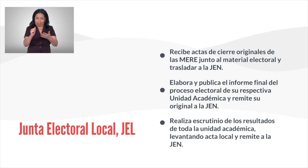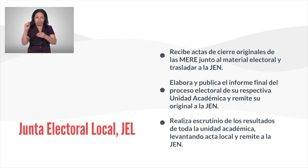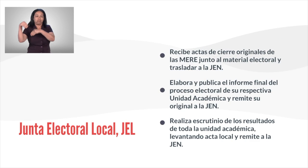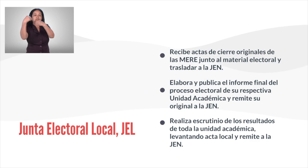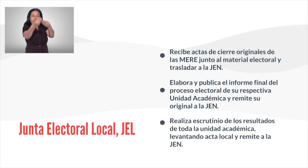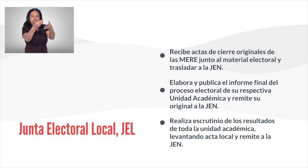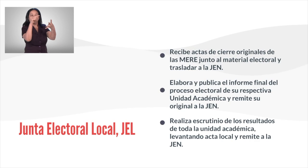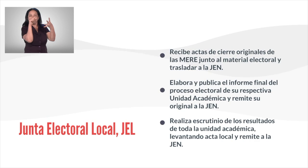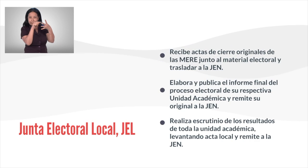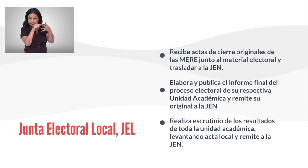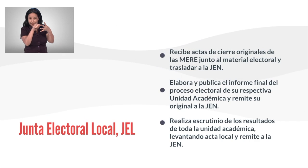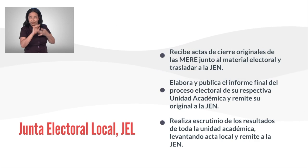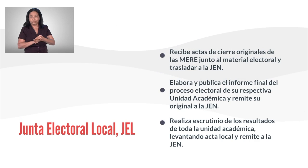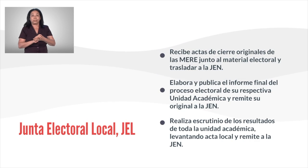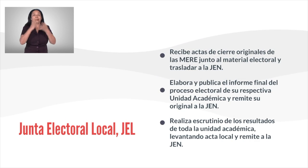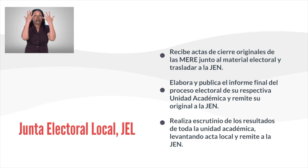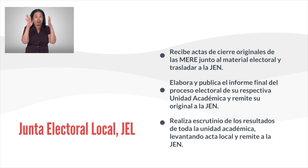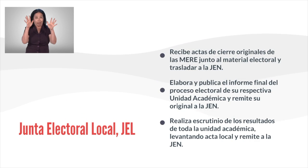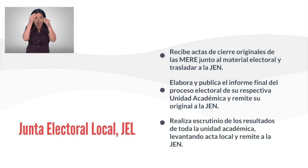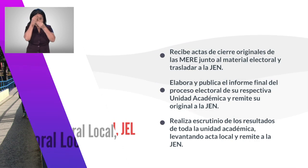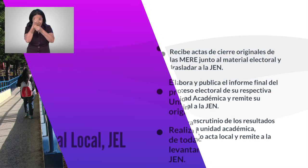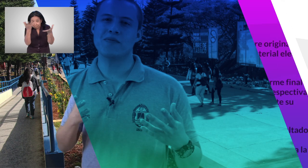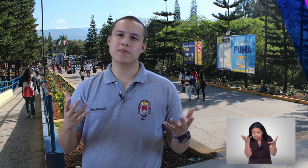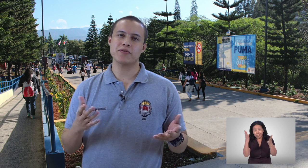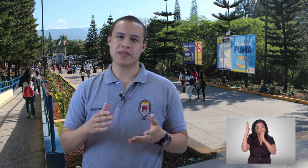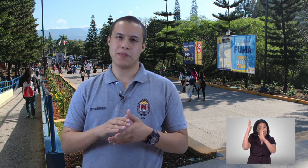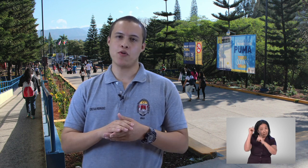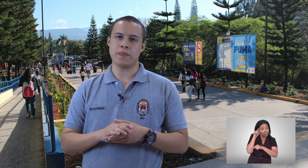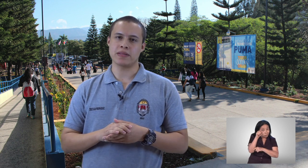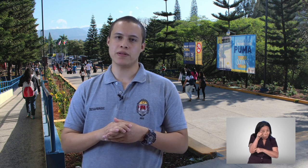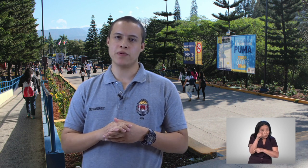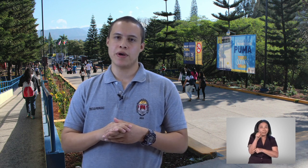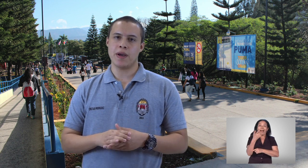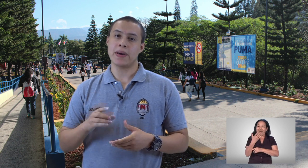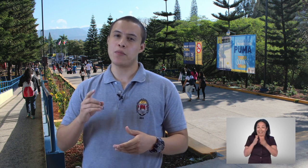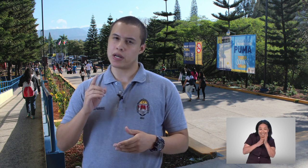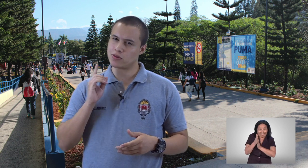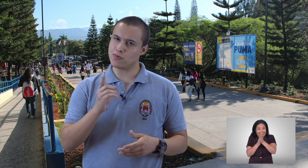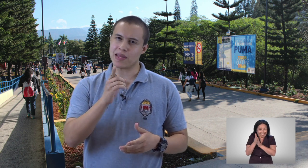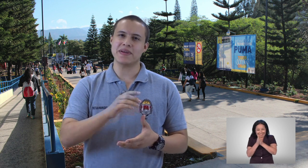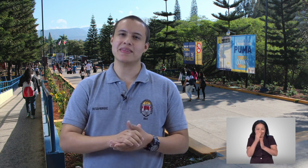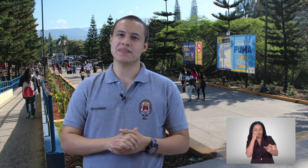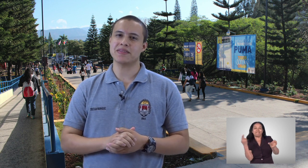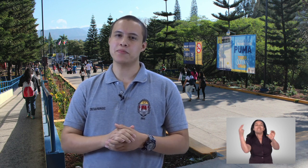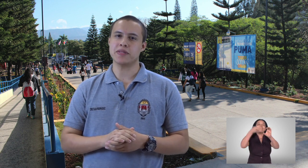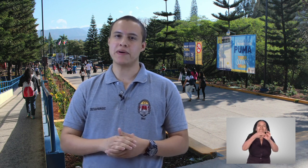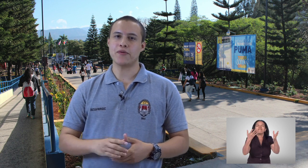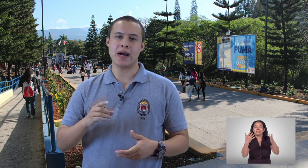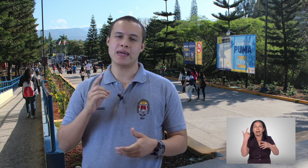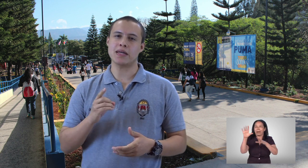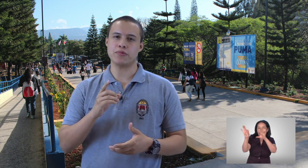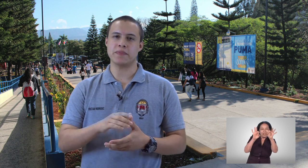un acta local la cual la remite a la Junta Electoral Nacional. Con la información que te hemos compartido, esperamos que tú también te sientas